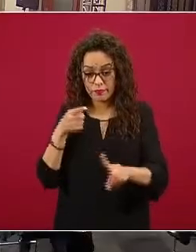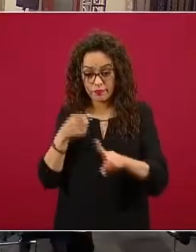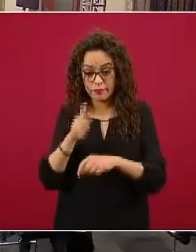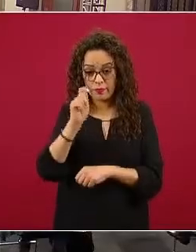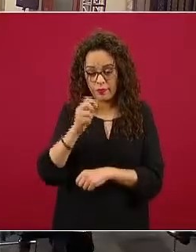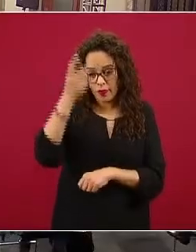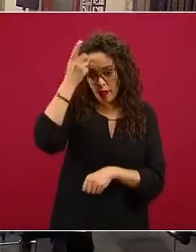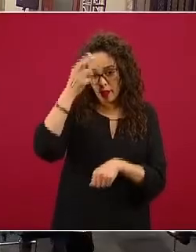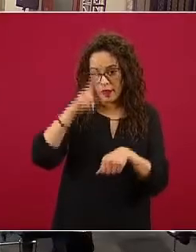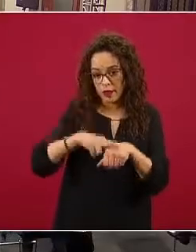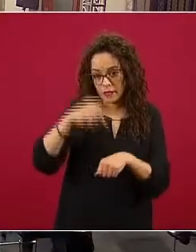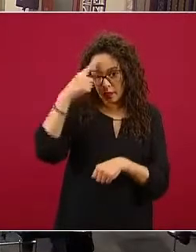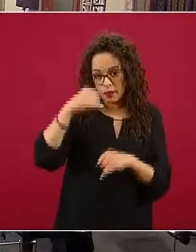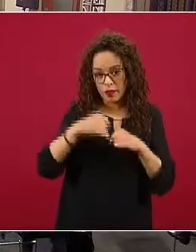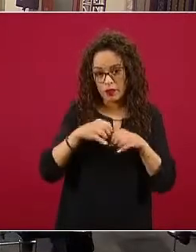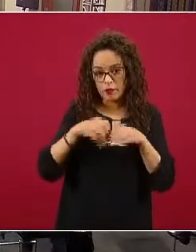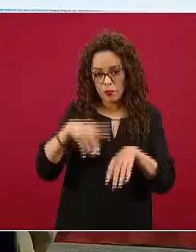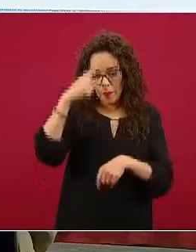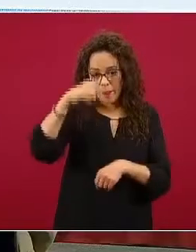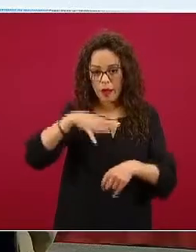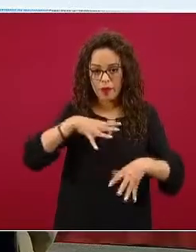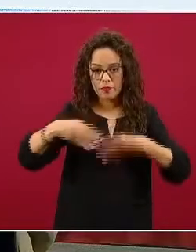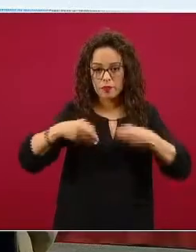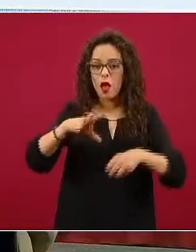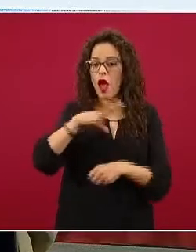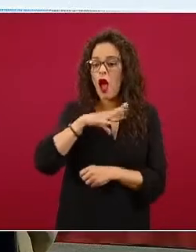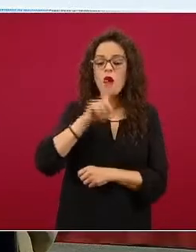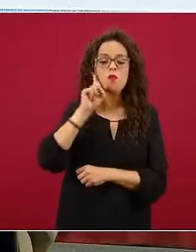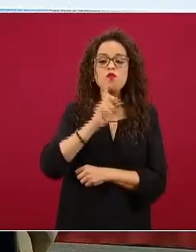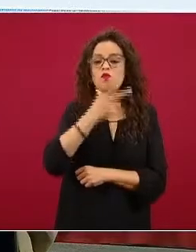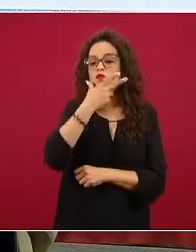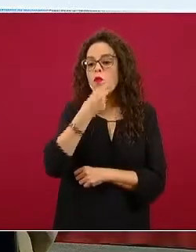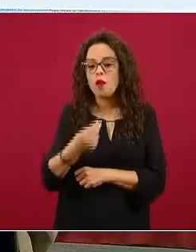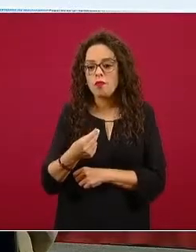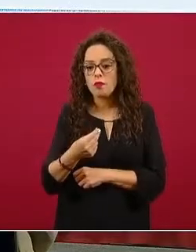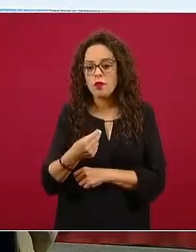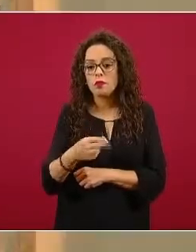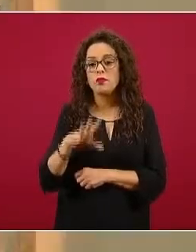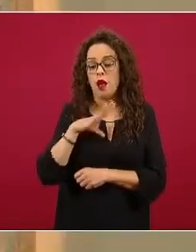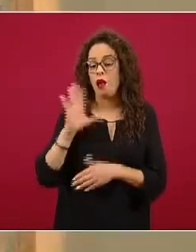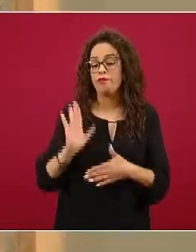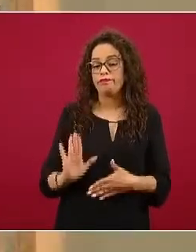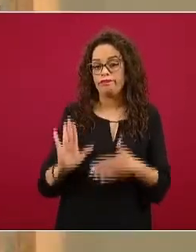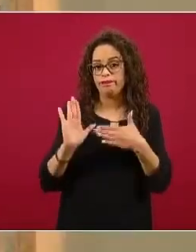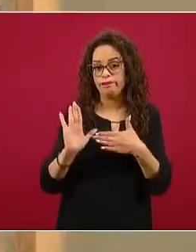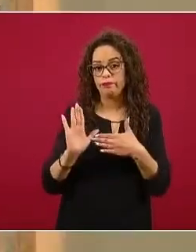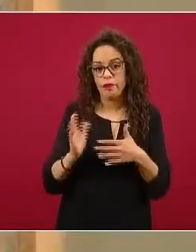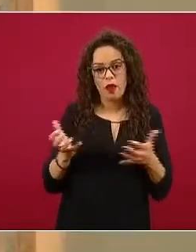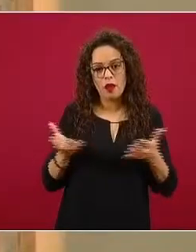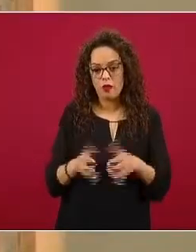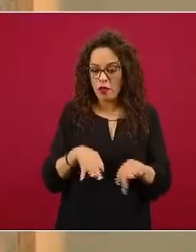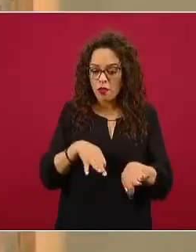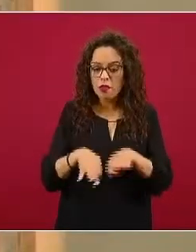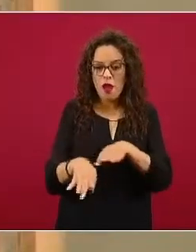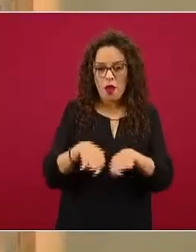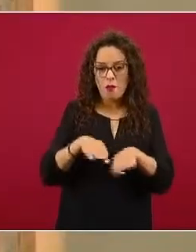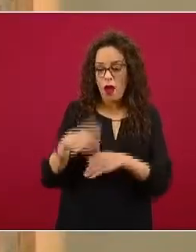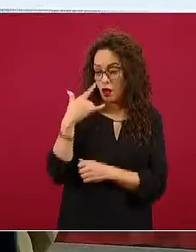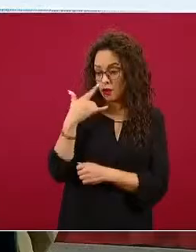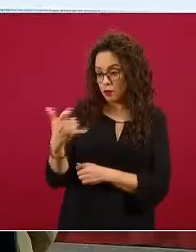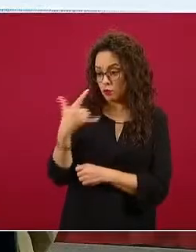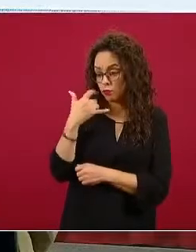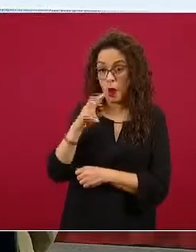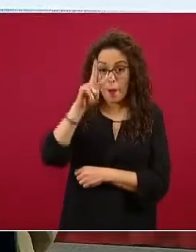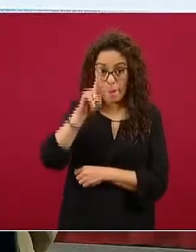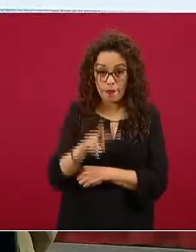Información Epidemiológica, donde existen hombres, mujeres, mexicanos y mexicanas comprometidos haciendo y realizando todo este trabajo. Es un reconocimiento